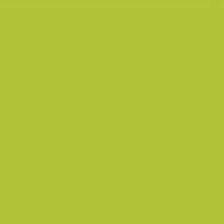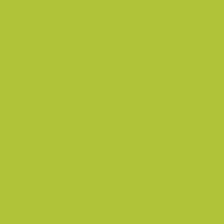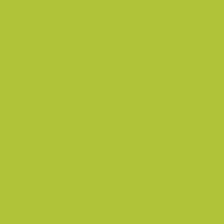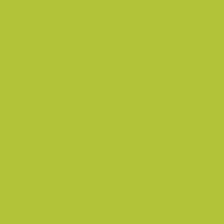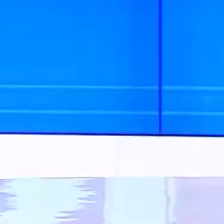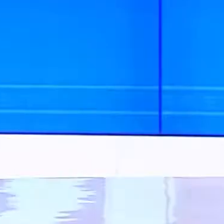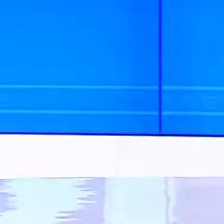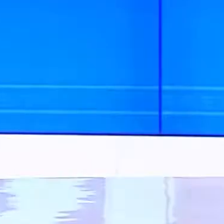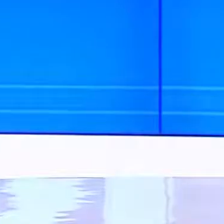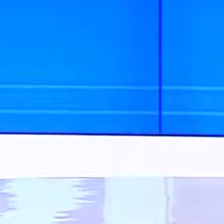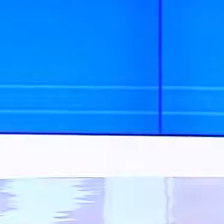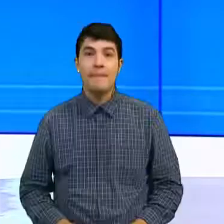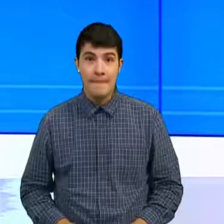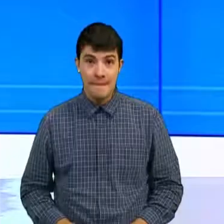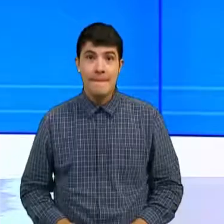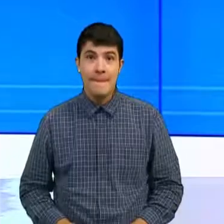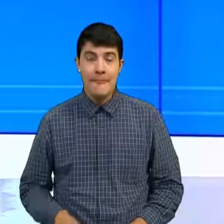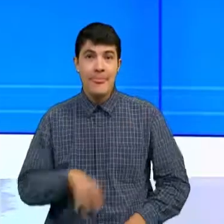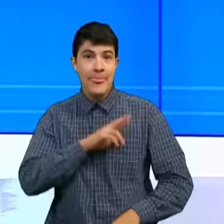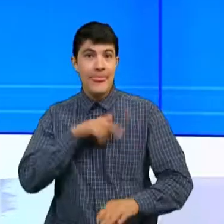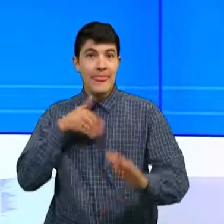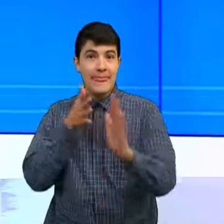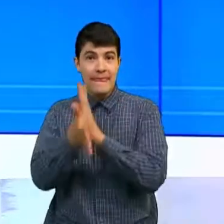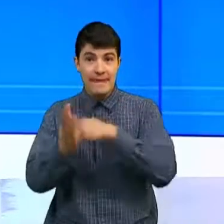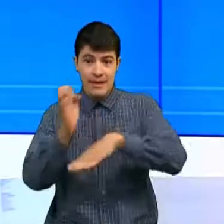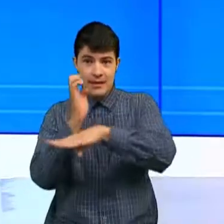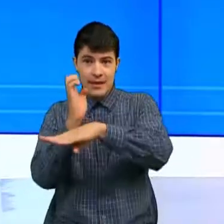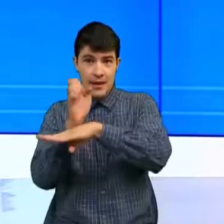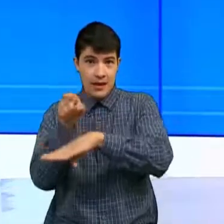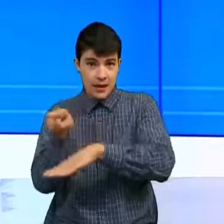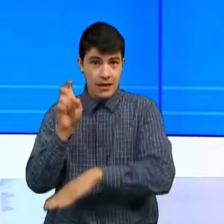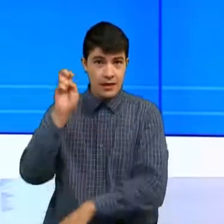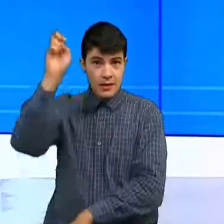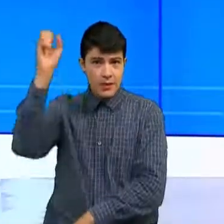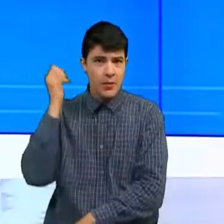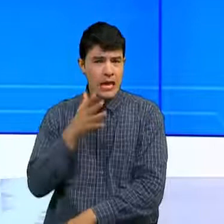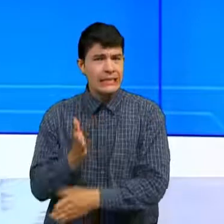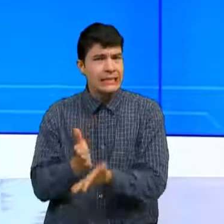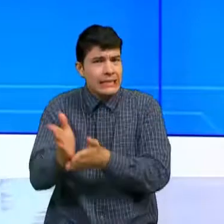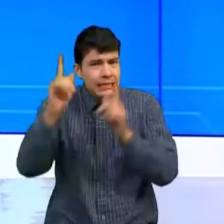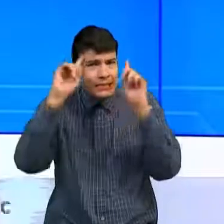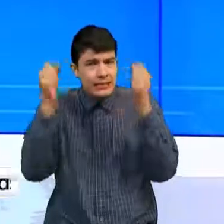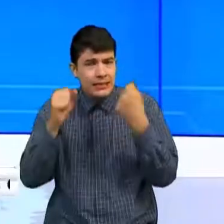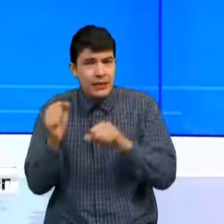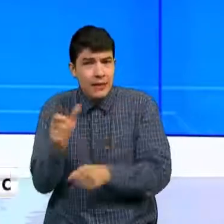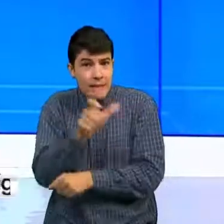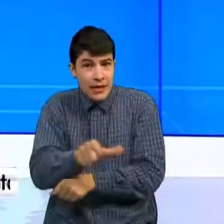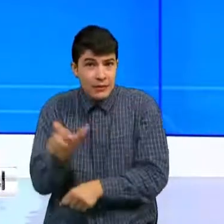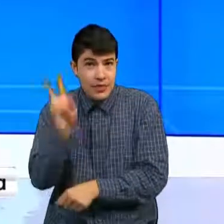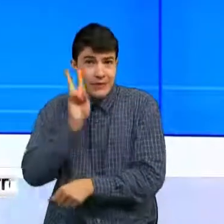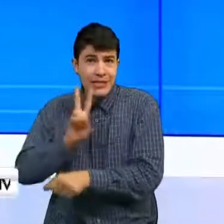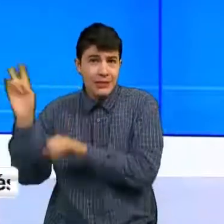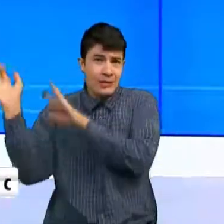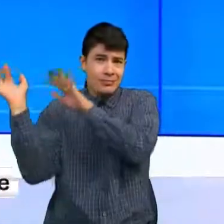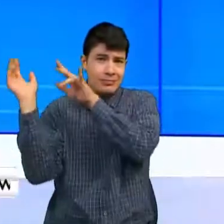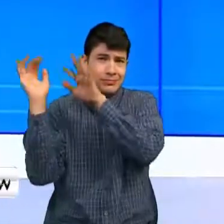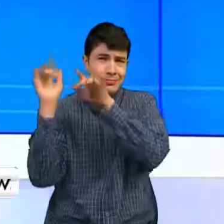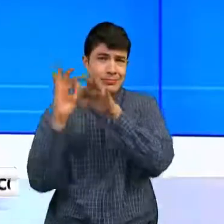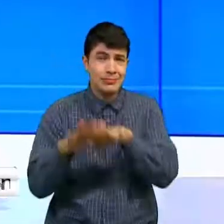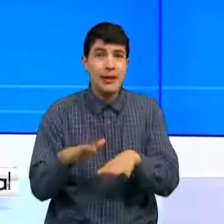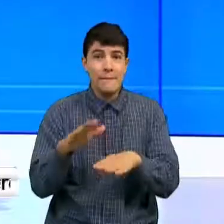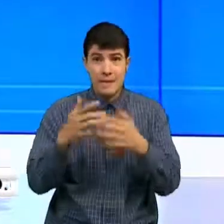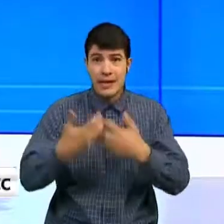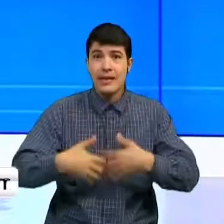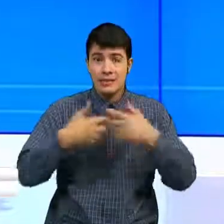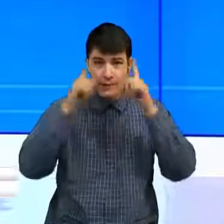y en otras noticias les contamos que las entidades del norte de santander siguen armadas por la llegada de venezolanos a la zona de frontera por lo que han pedido